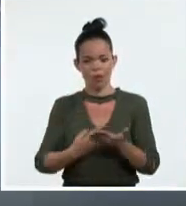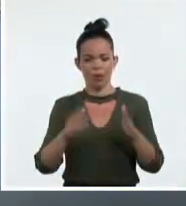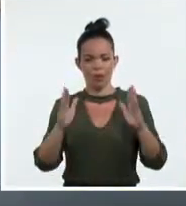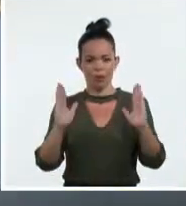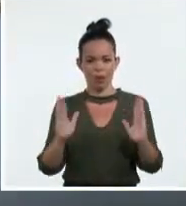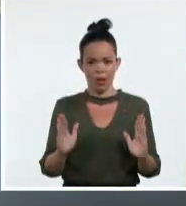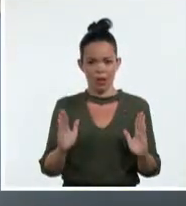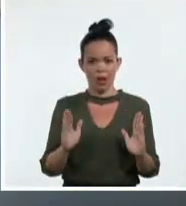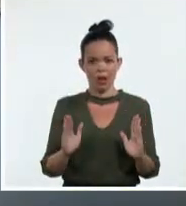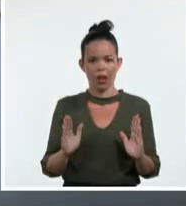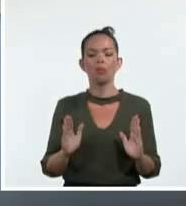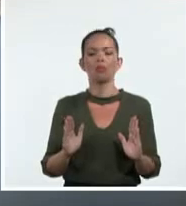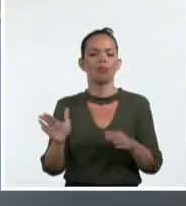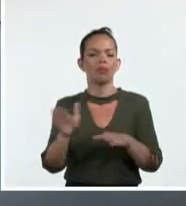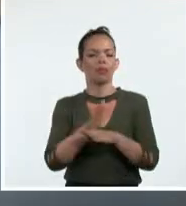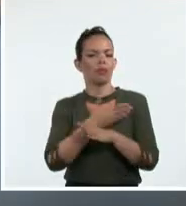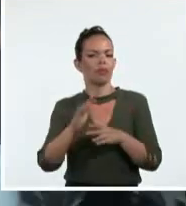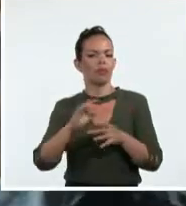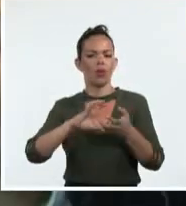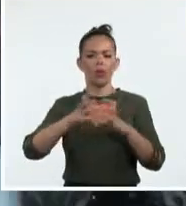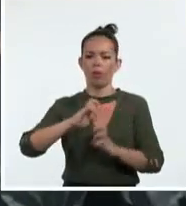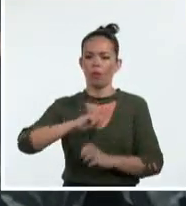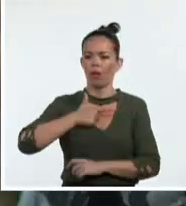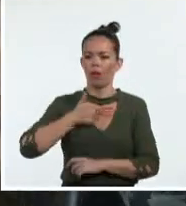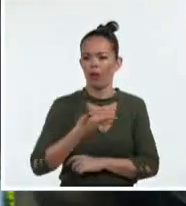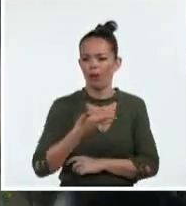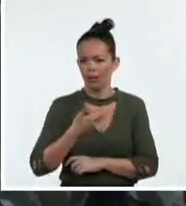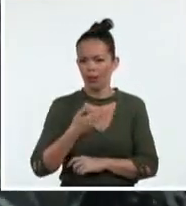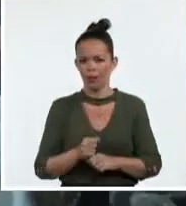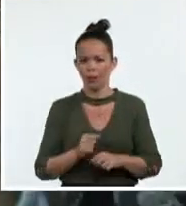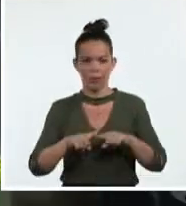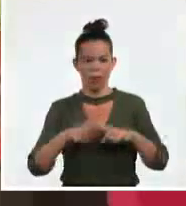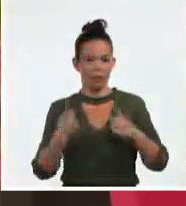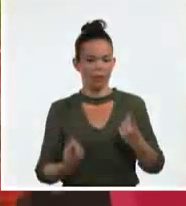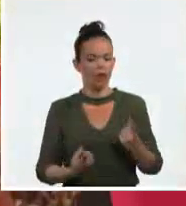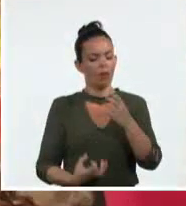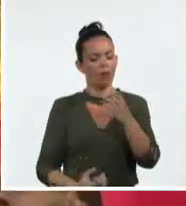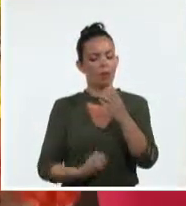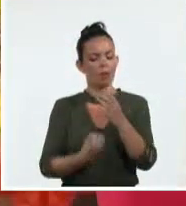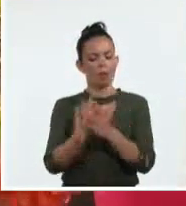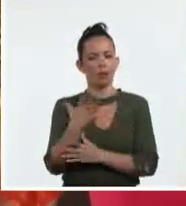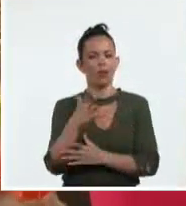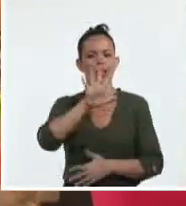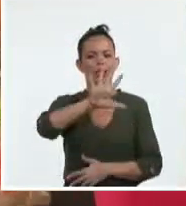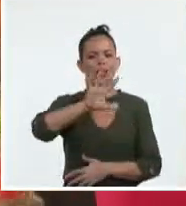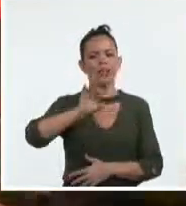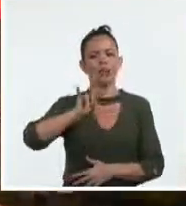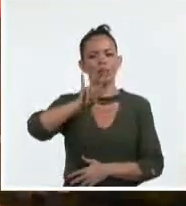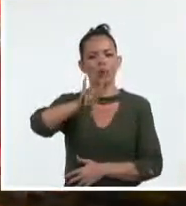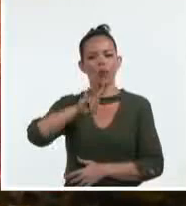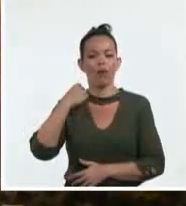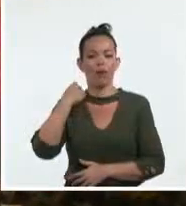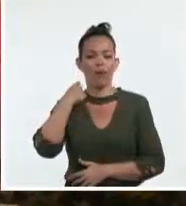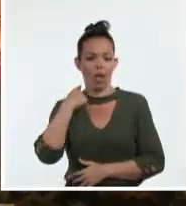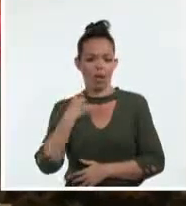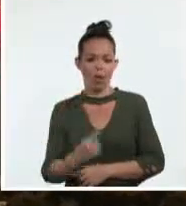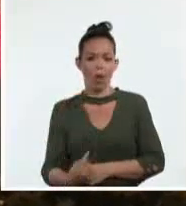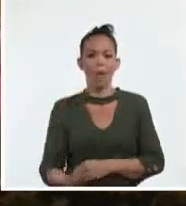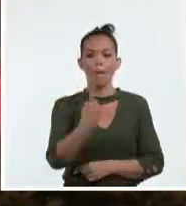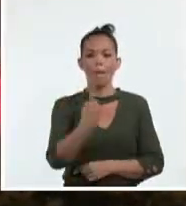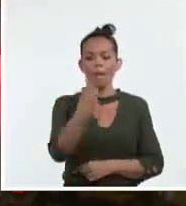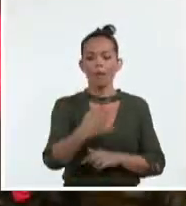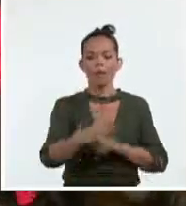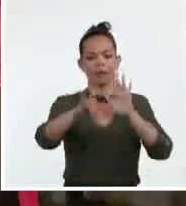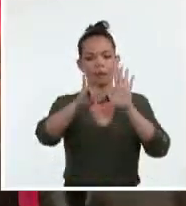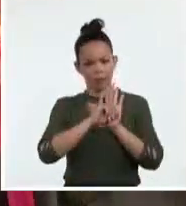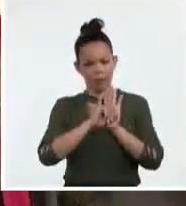las manifestaciones artísticas en una villa con 509 años que mantiene una sólida identidad y es espejo de cuanto ha